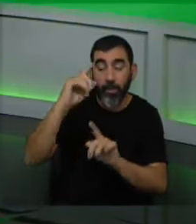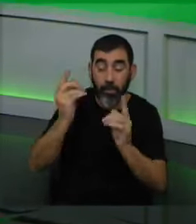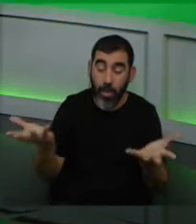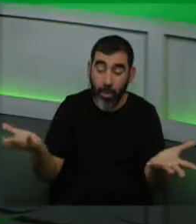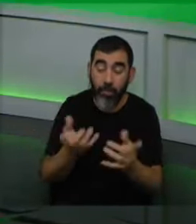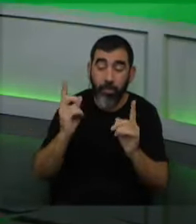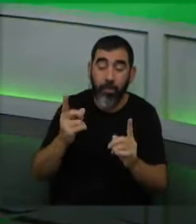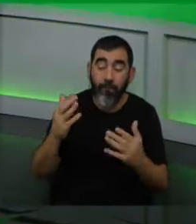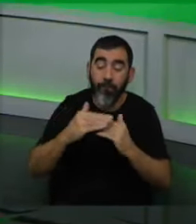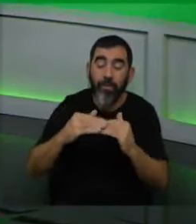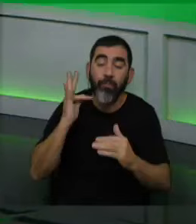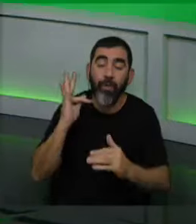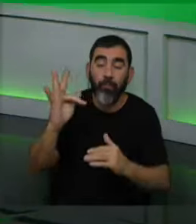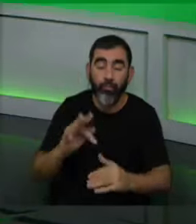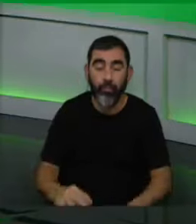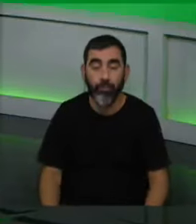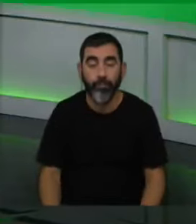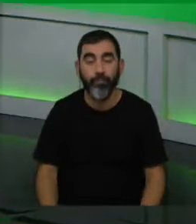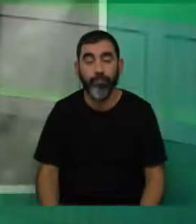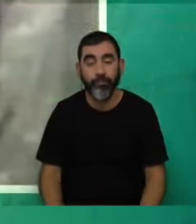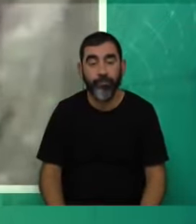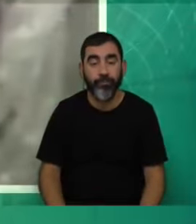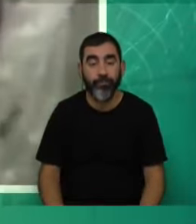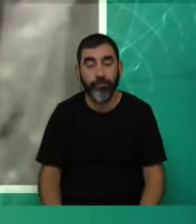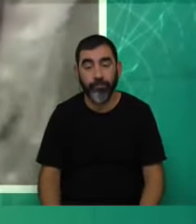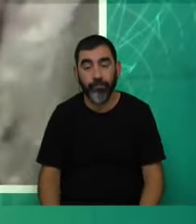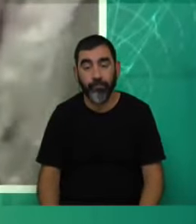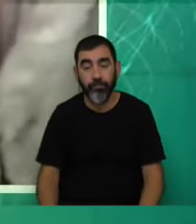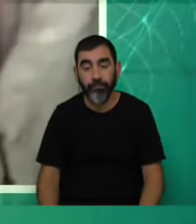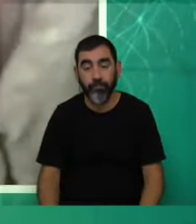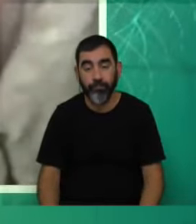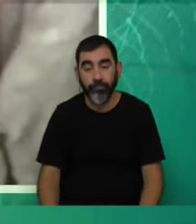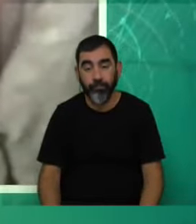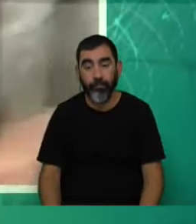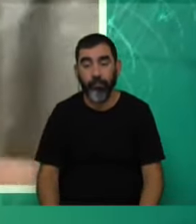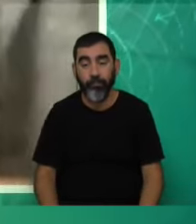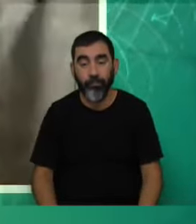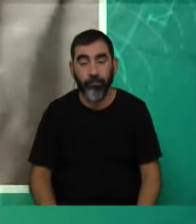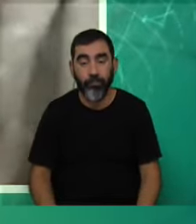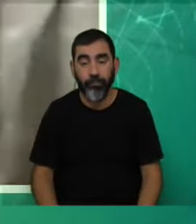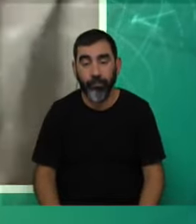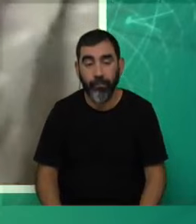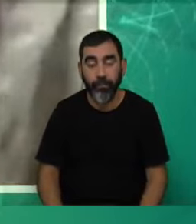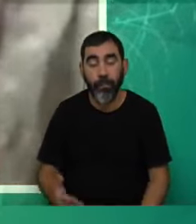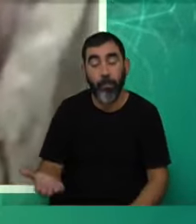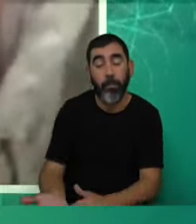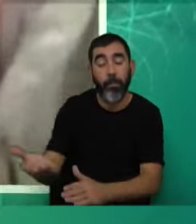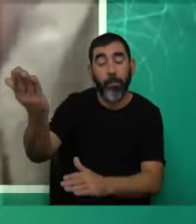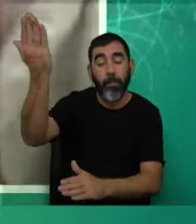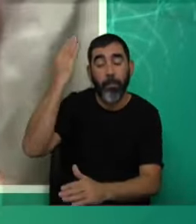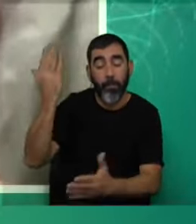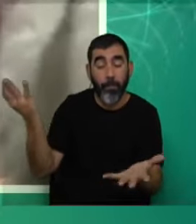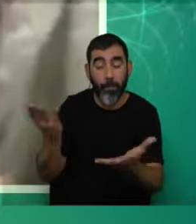presente y también la base del futuro entendemos que que si nosotros vamos al pasado